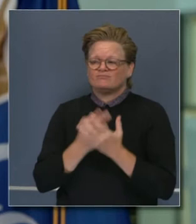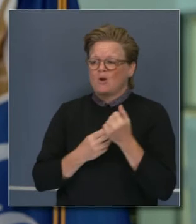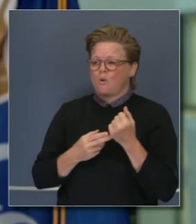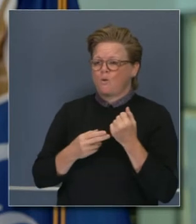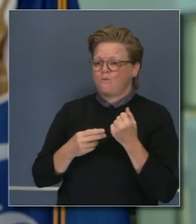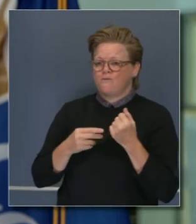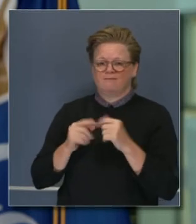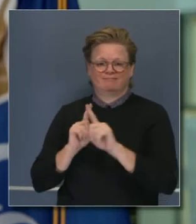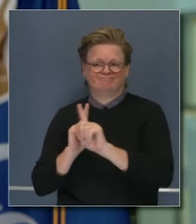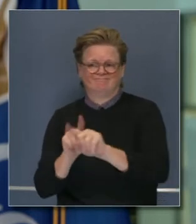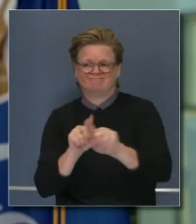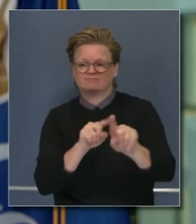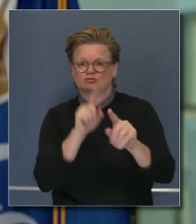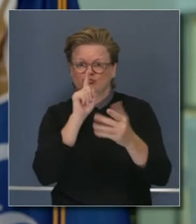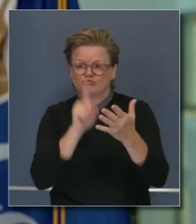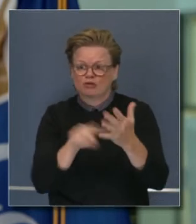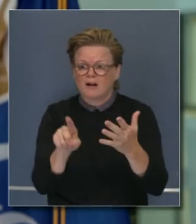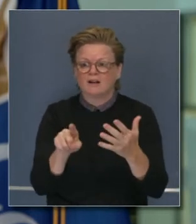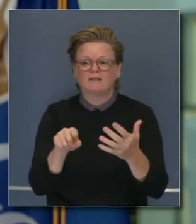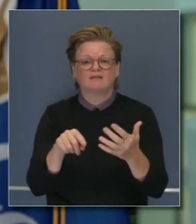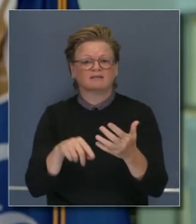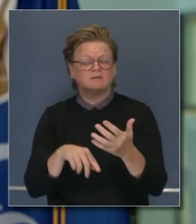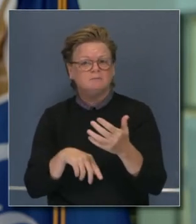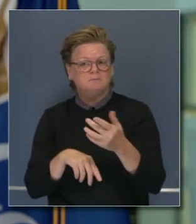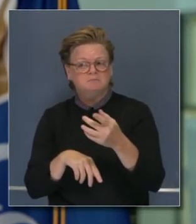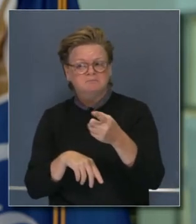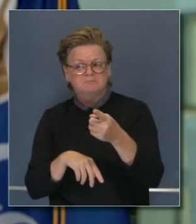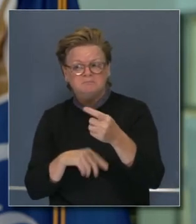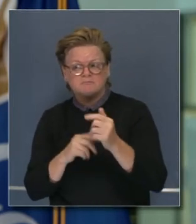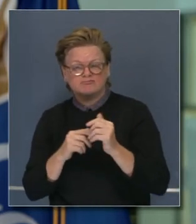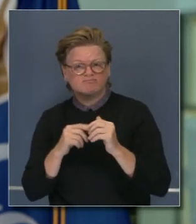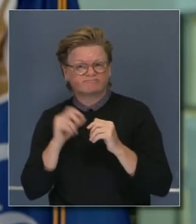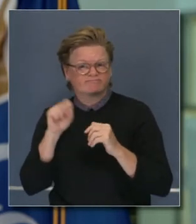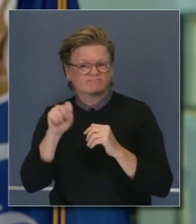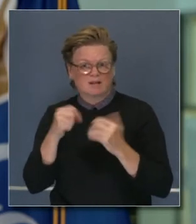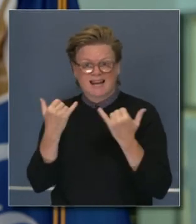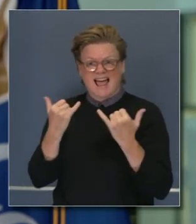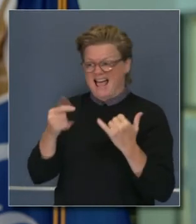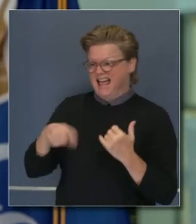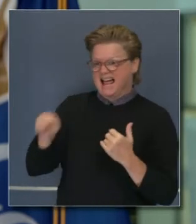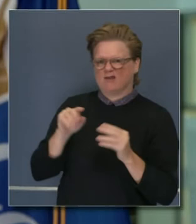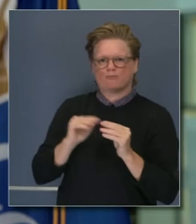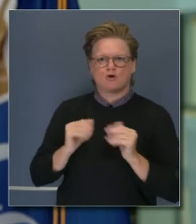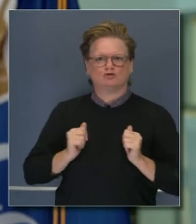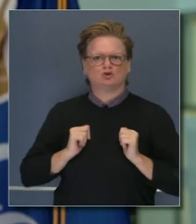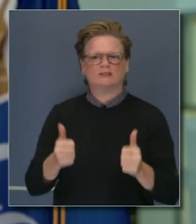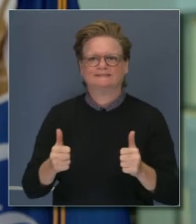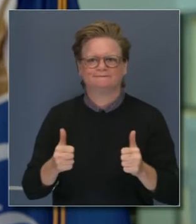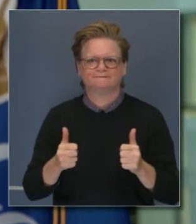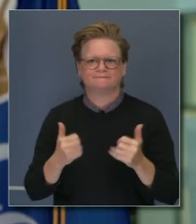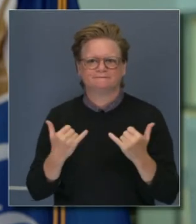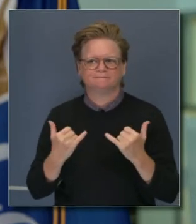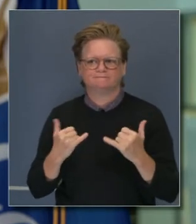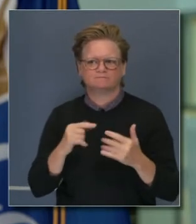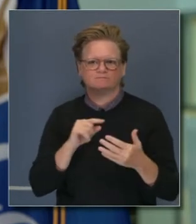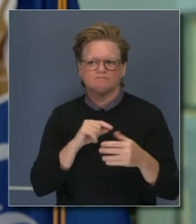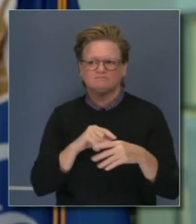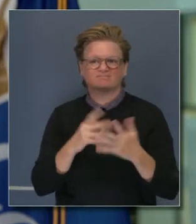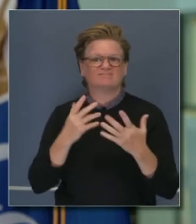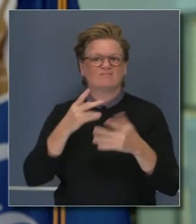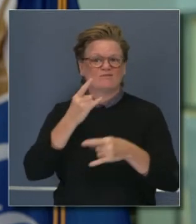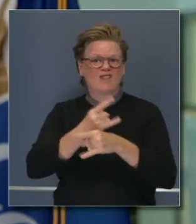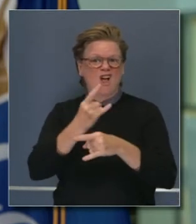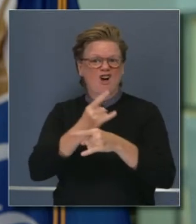Ellos salen a la comunidad, hacen revisiones en lugares de una forma directa y más agresiva,